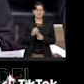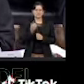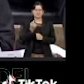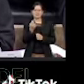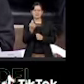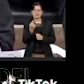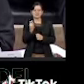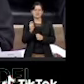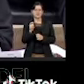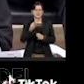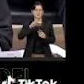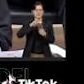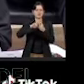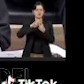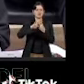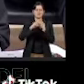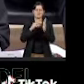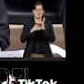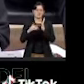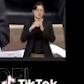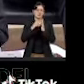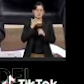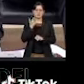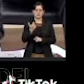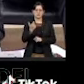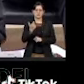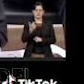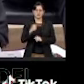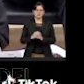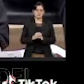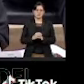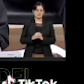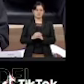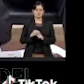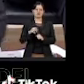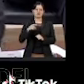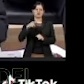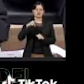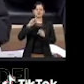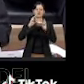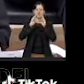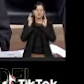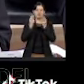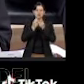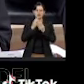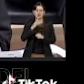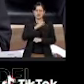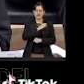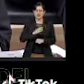25 hashtag llevan con millones de dólares. Narcocandidata, no lo ven.